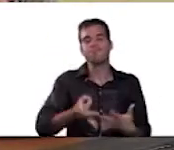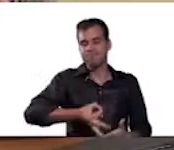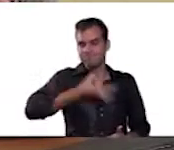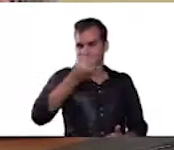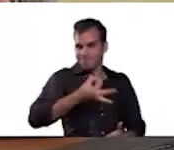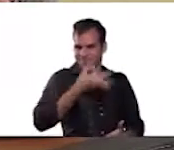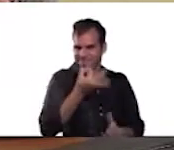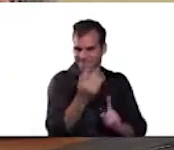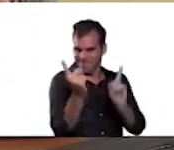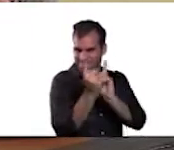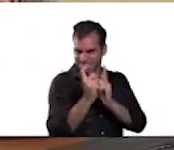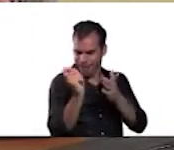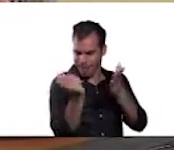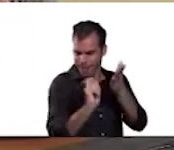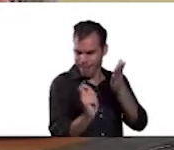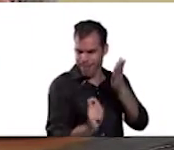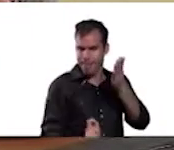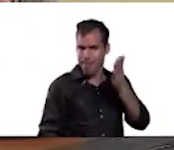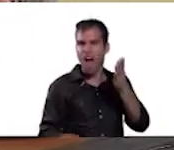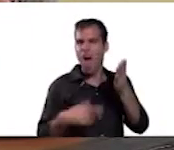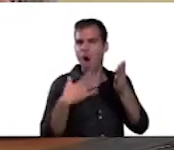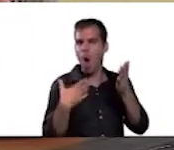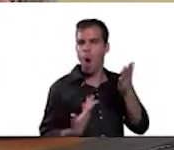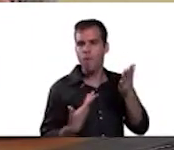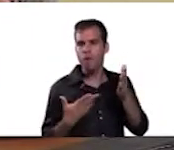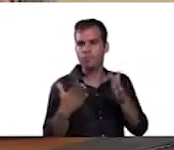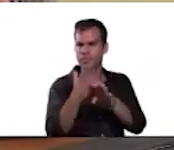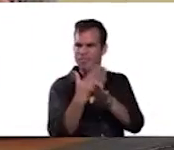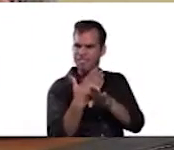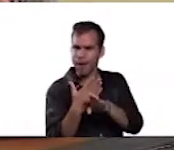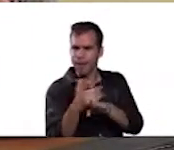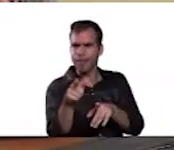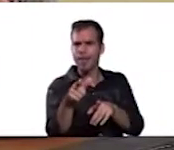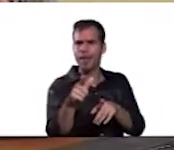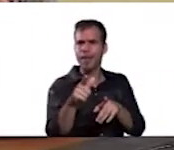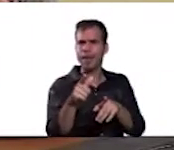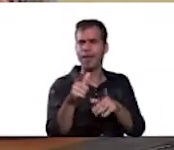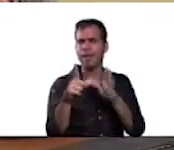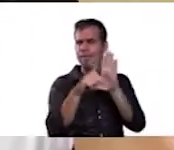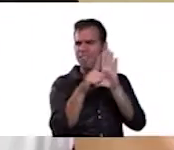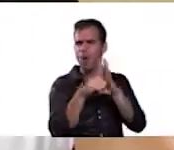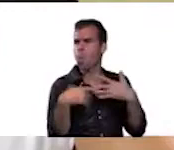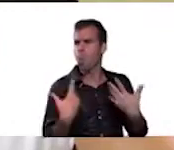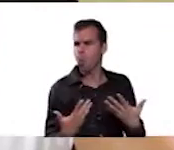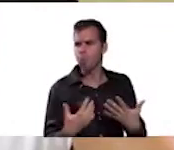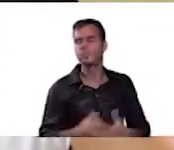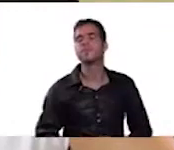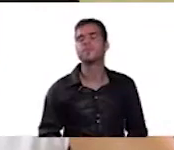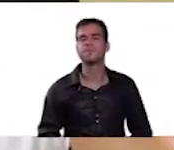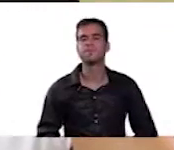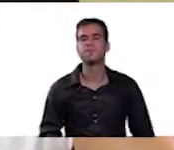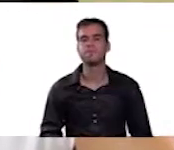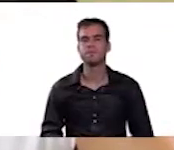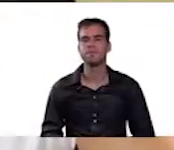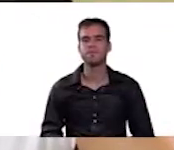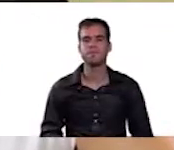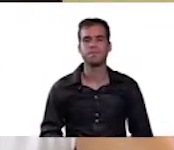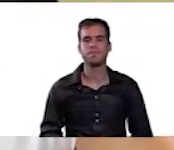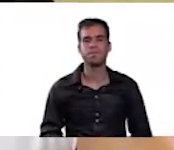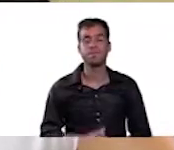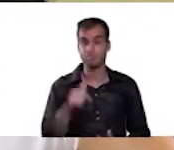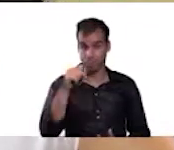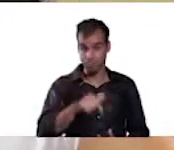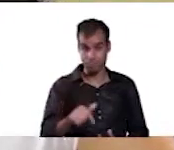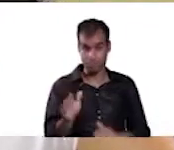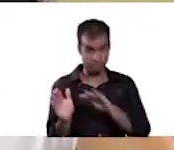explicar cómo varía cada una de estas propiedades en la tabla periódica. Entonces ahora vamos a